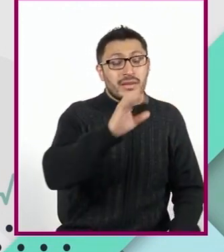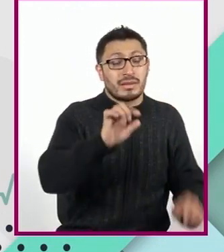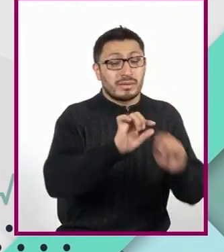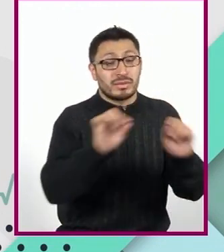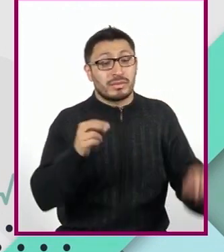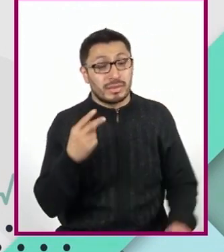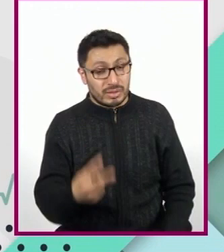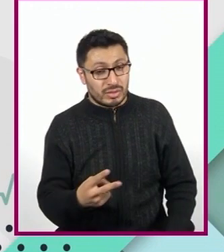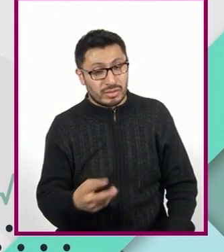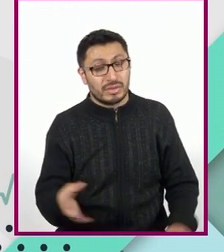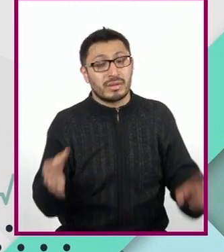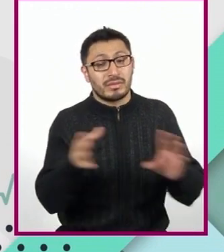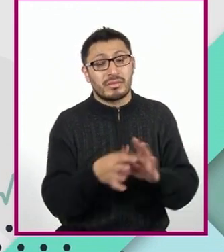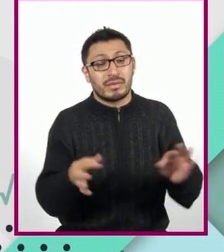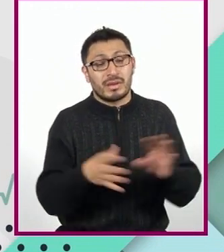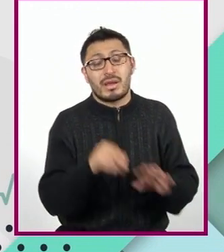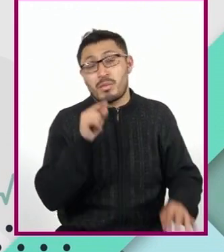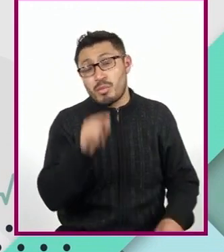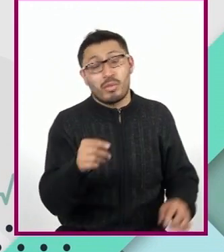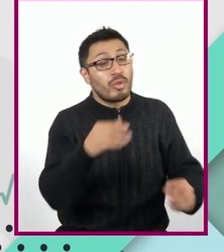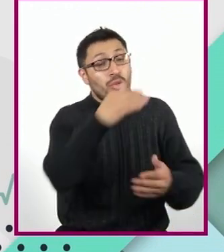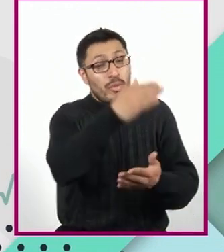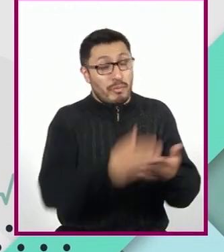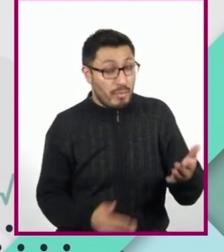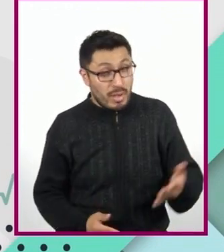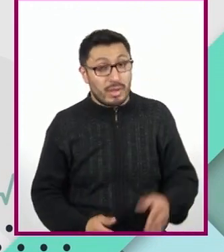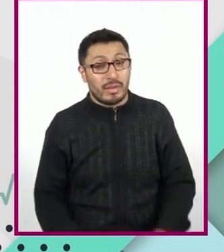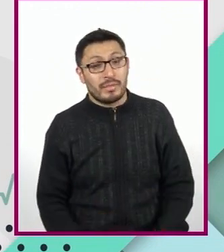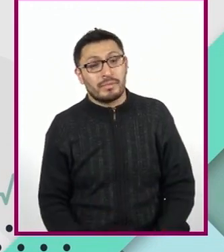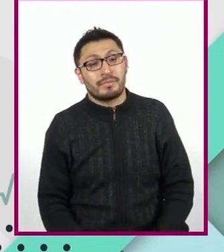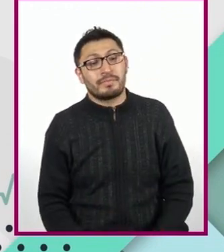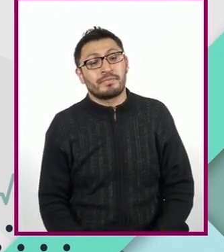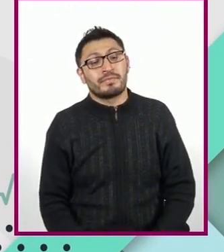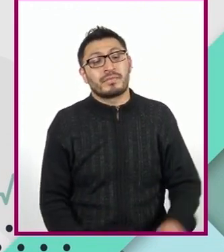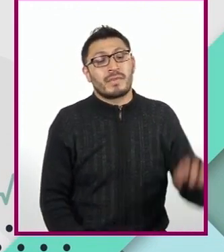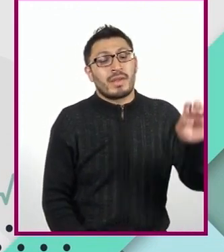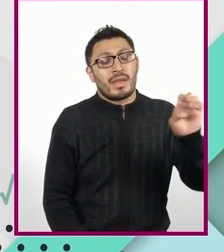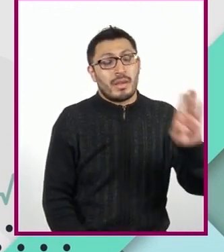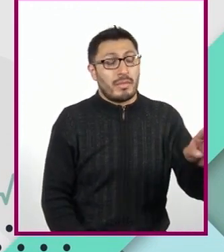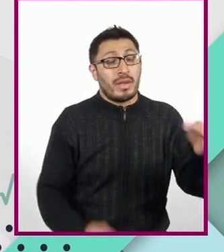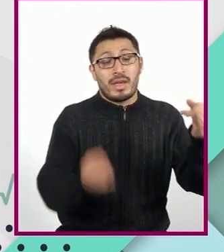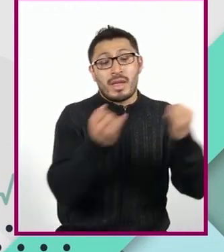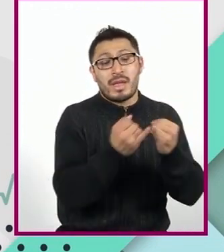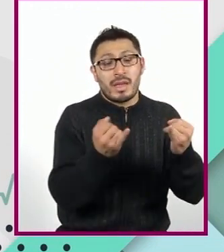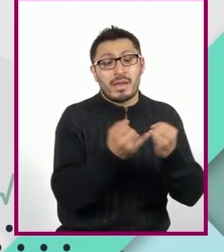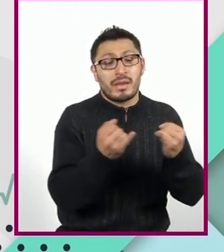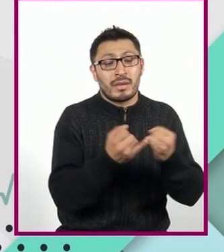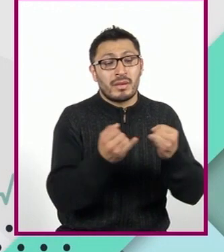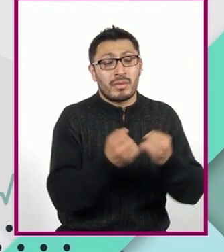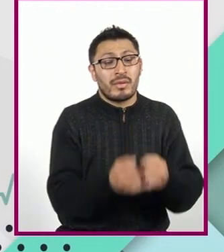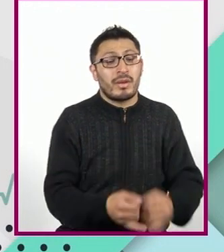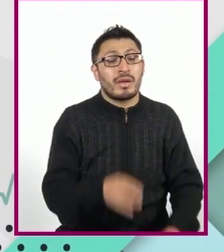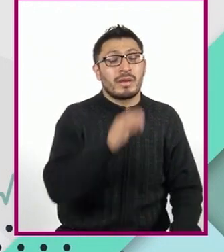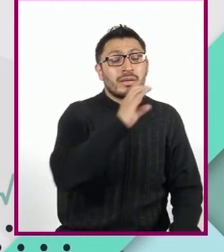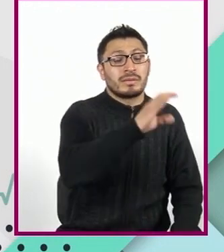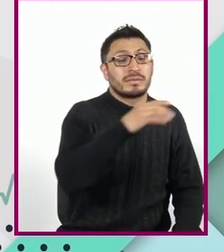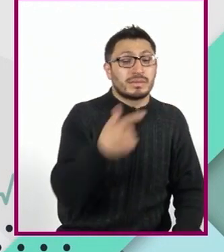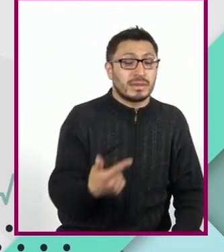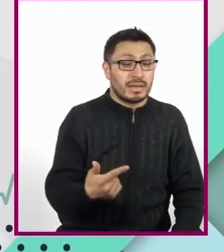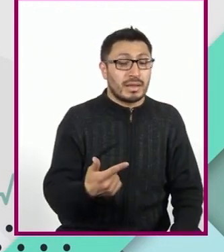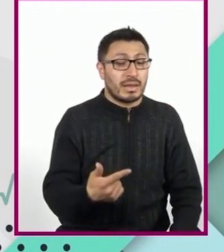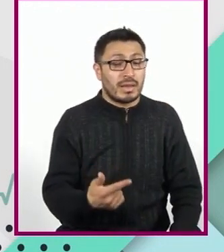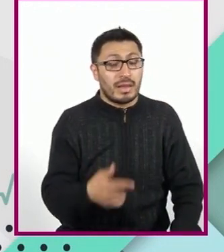2 por definición de punto medio. El segmento EB es congruente con el segmento